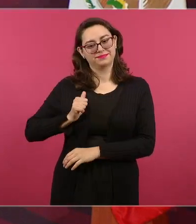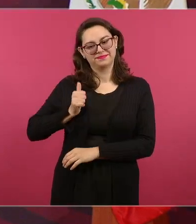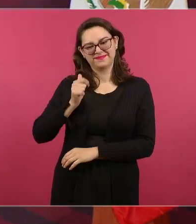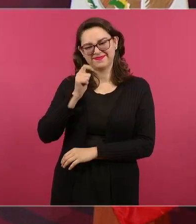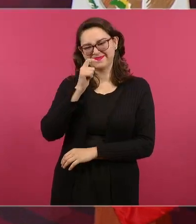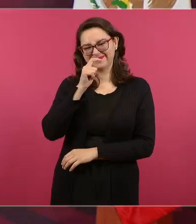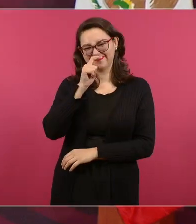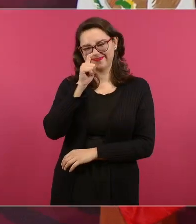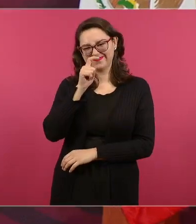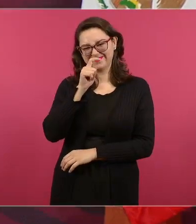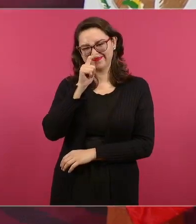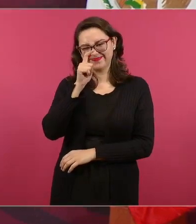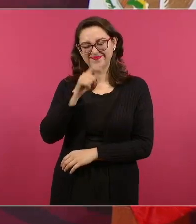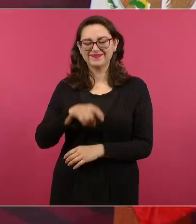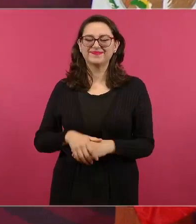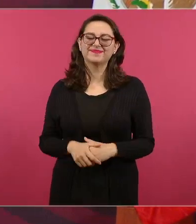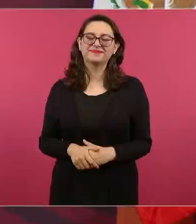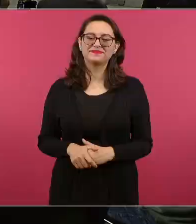aceite.